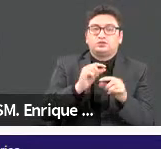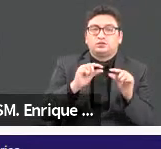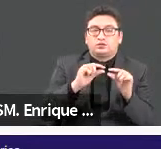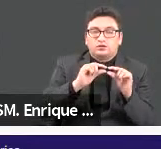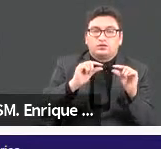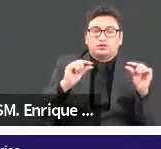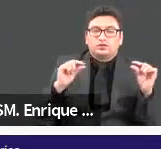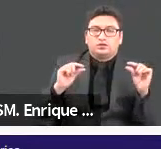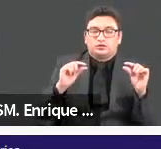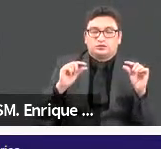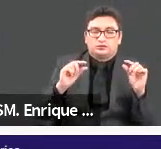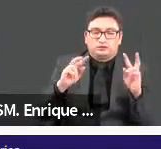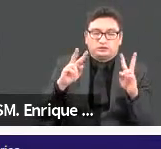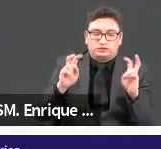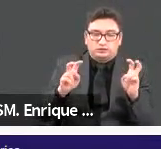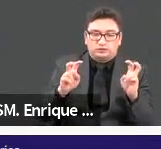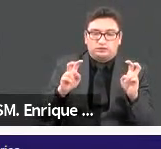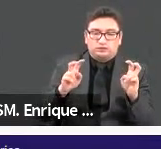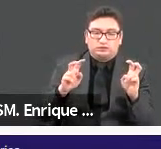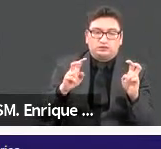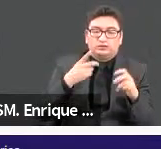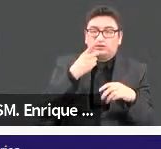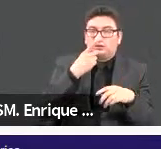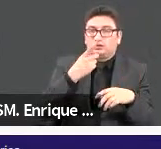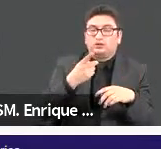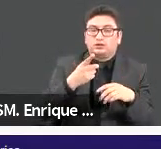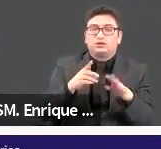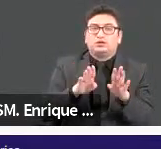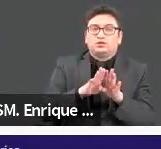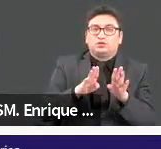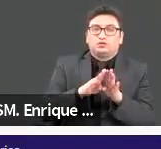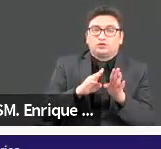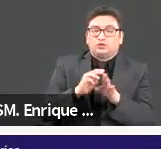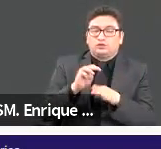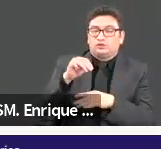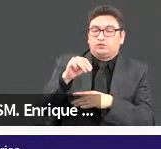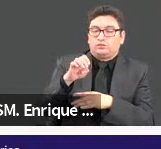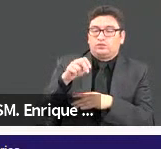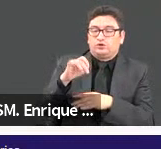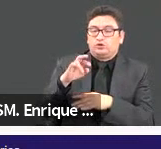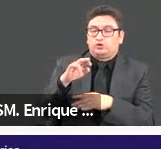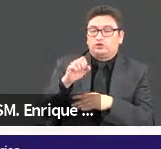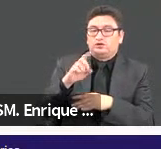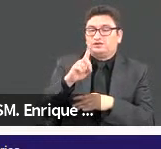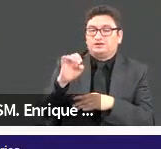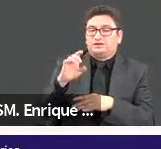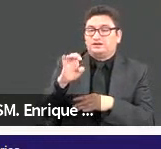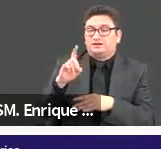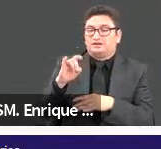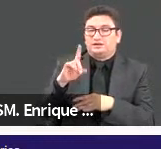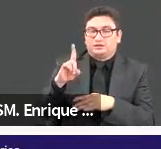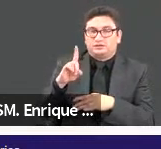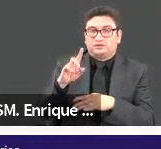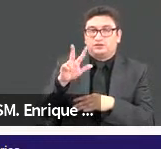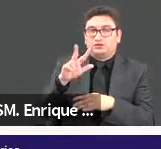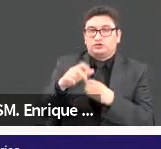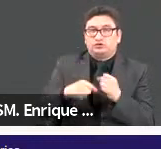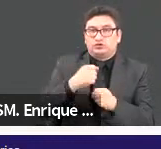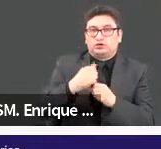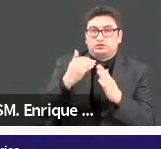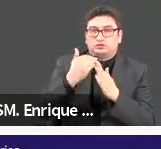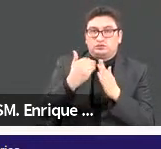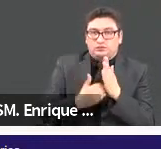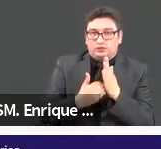más bien la frase de menores de edad. ¿Qué pasa con las sentencias cuando